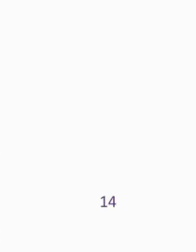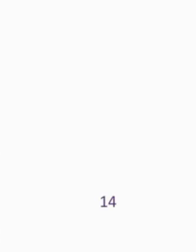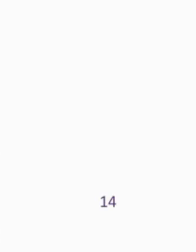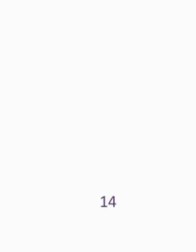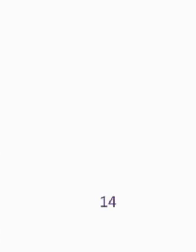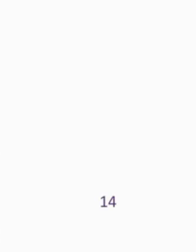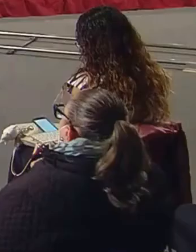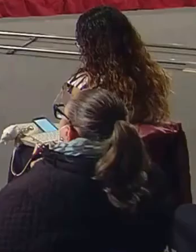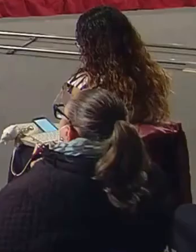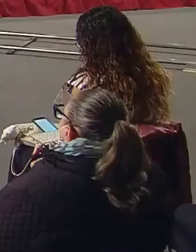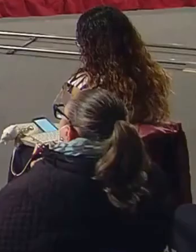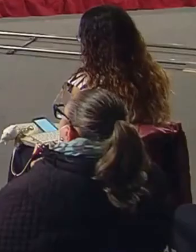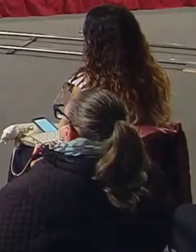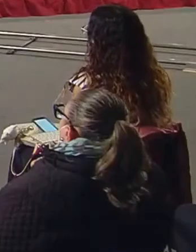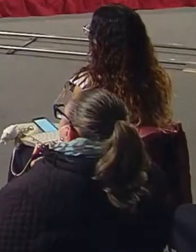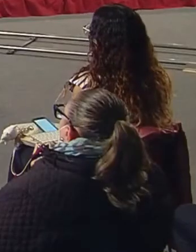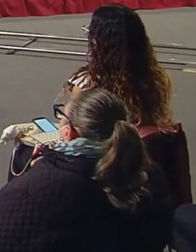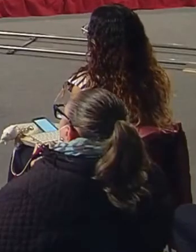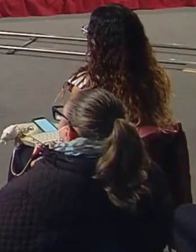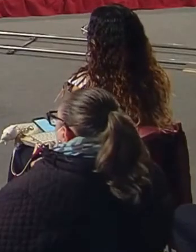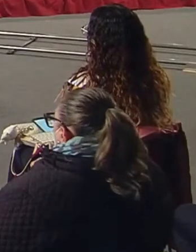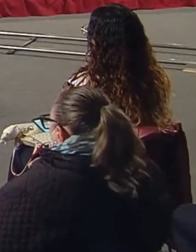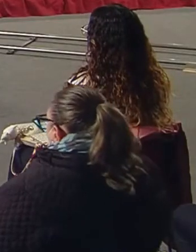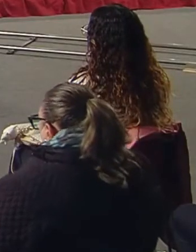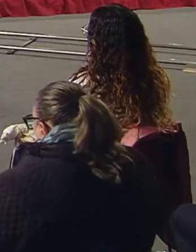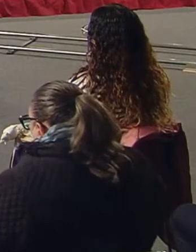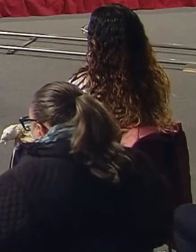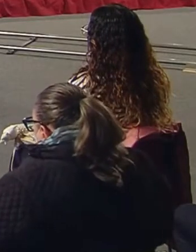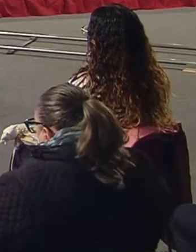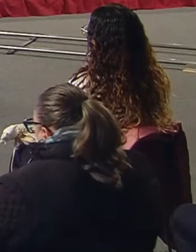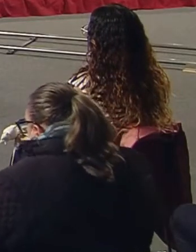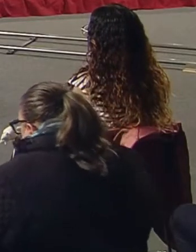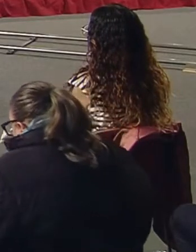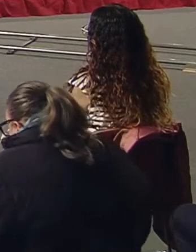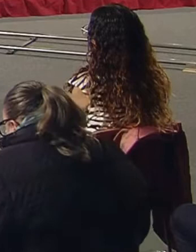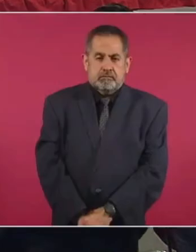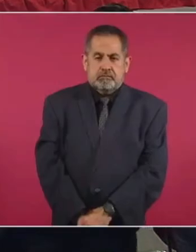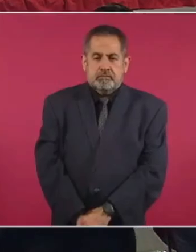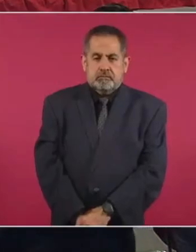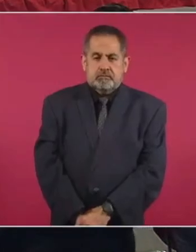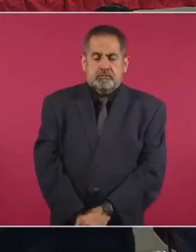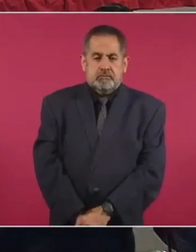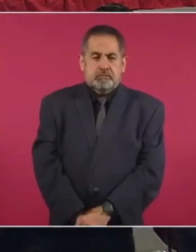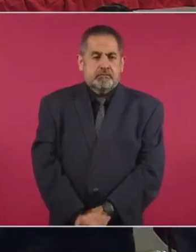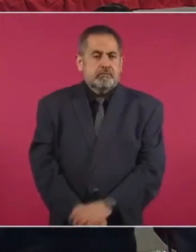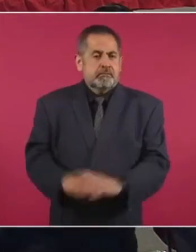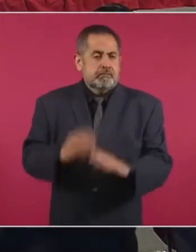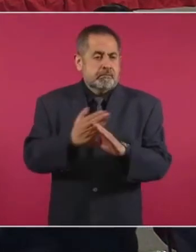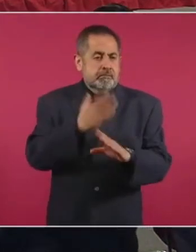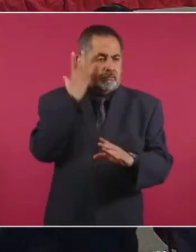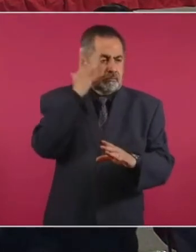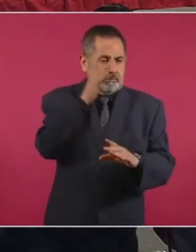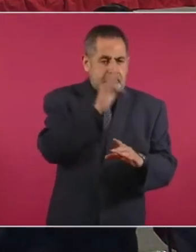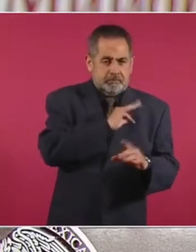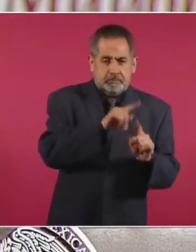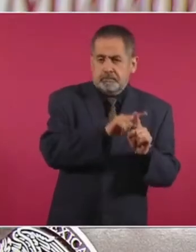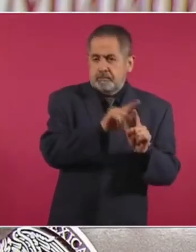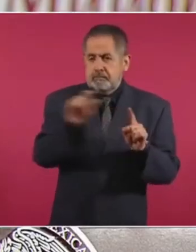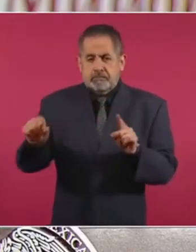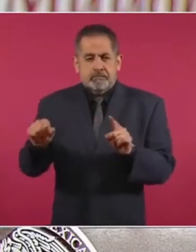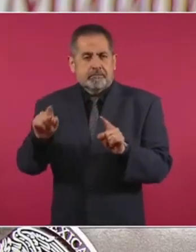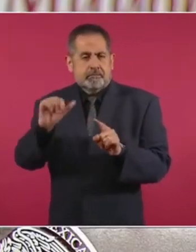De Santa Fe hacia el Aeropuerto Internacional Felipe Ángeles, anteriormente eran 90 minutos el tiempo de